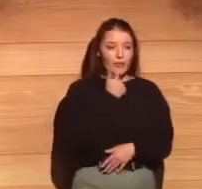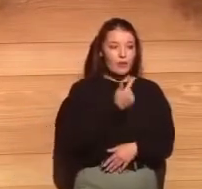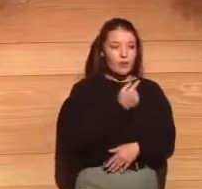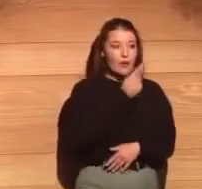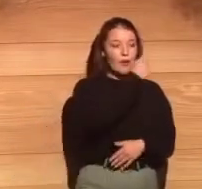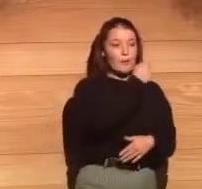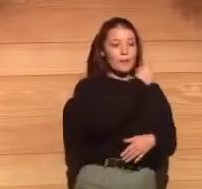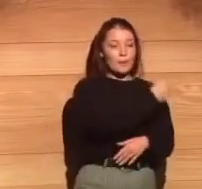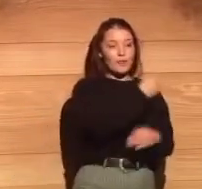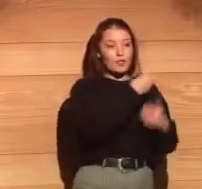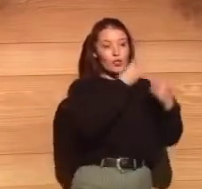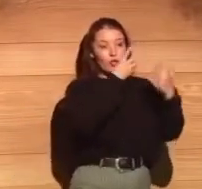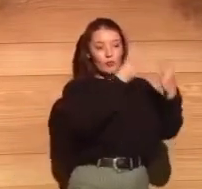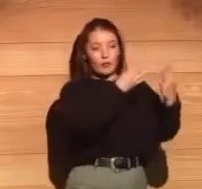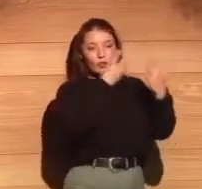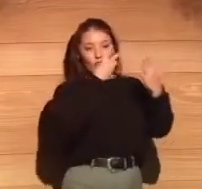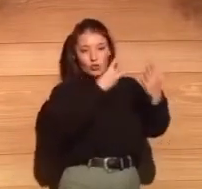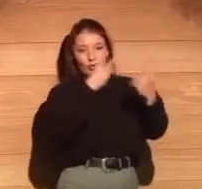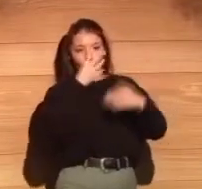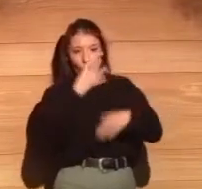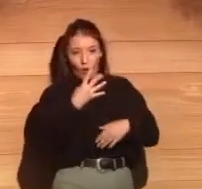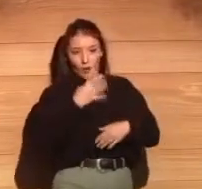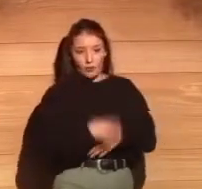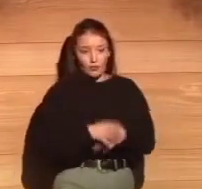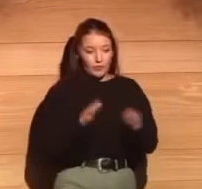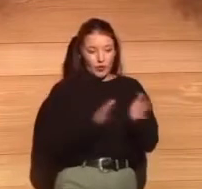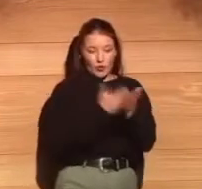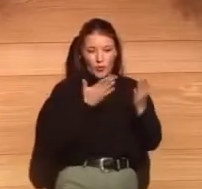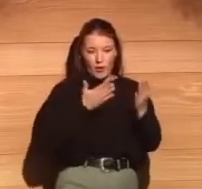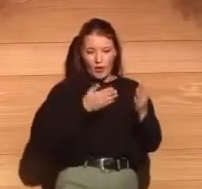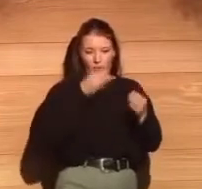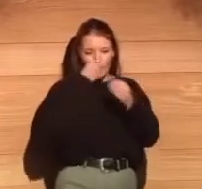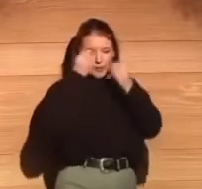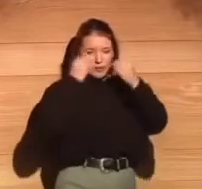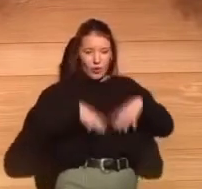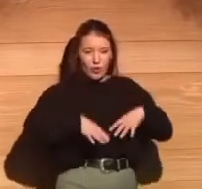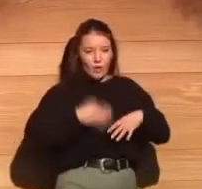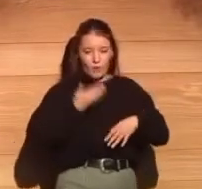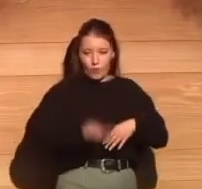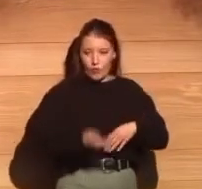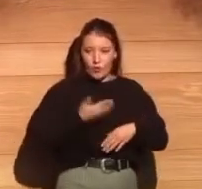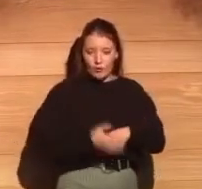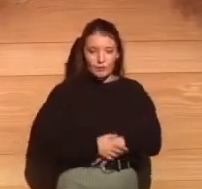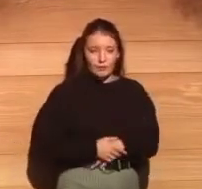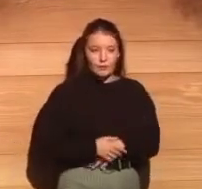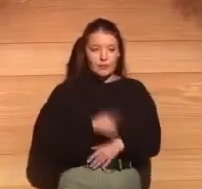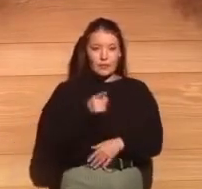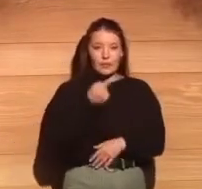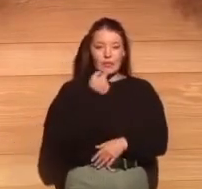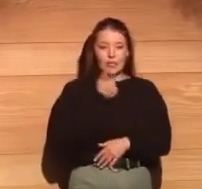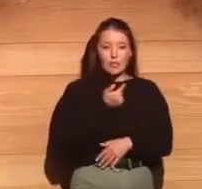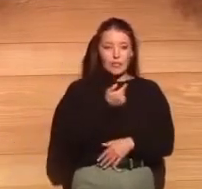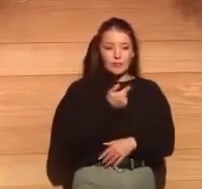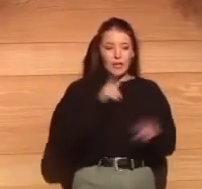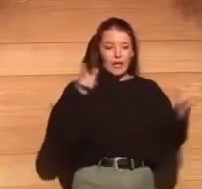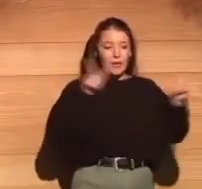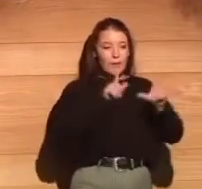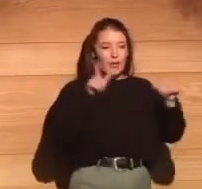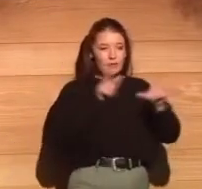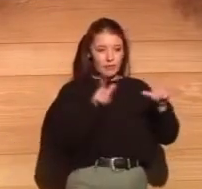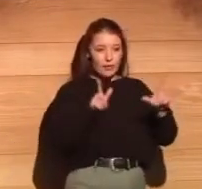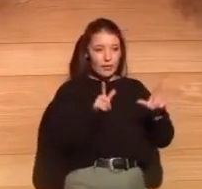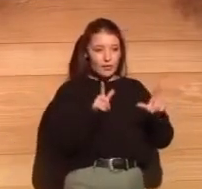1984, esta novela distópica de Orwell. Claro, fíjate, él habla, por ejemplo, de las telepantallas que incluso tenían en su propia